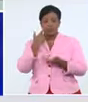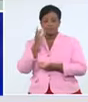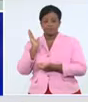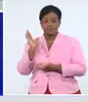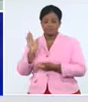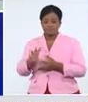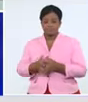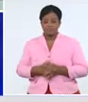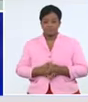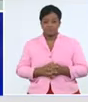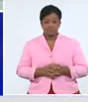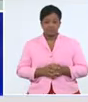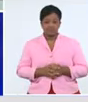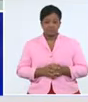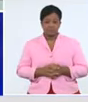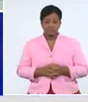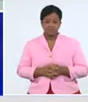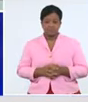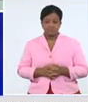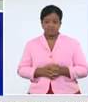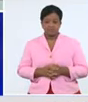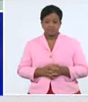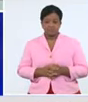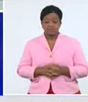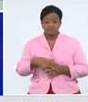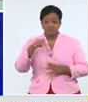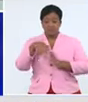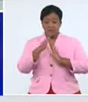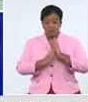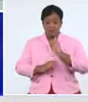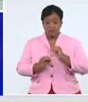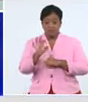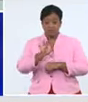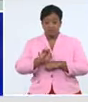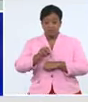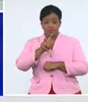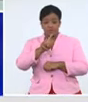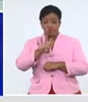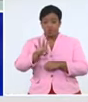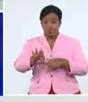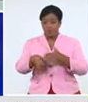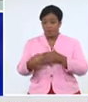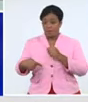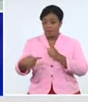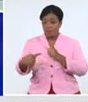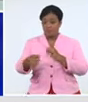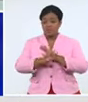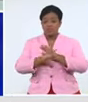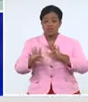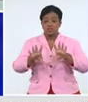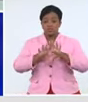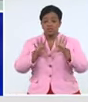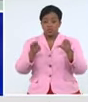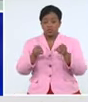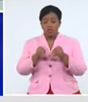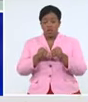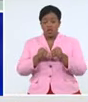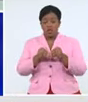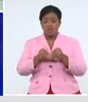los primeros 24 días del mes de octubre se han confirmado ya un total de